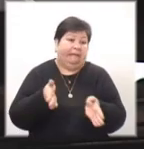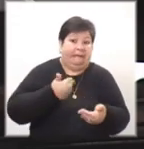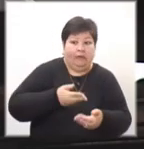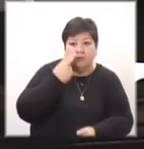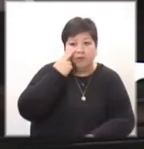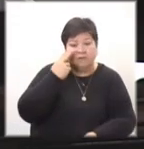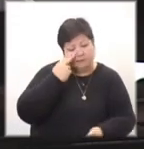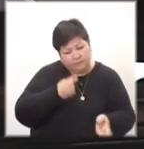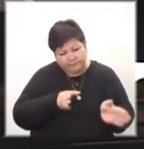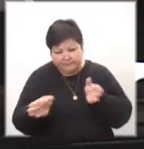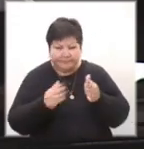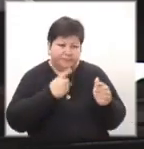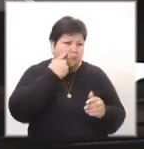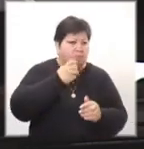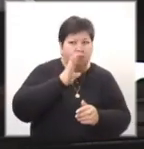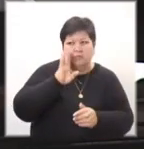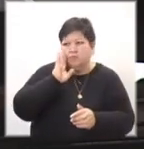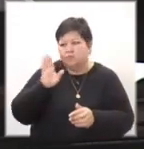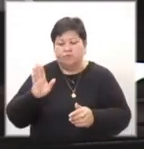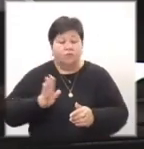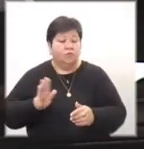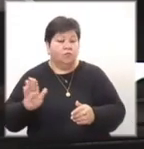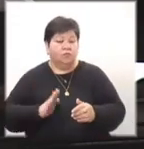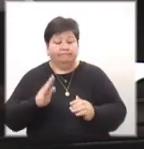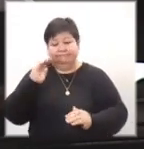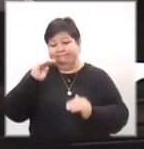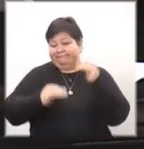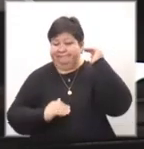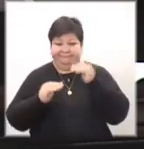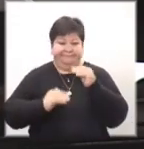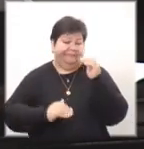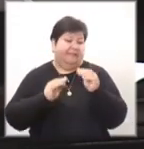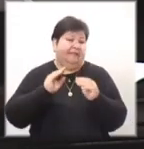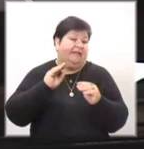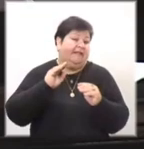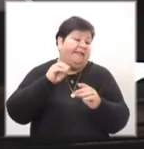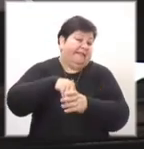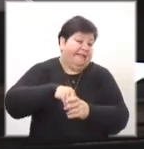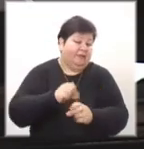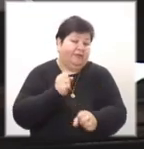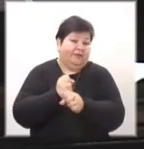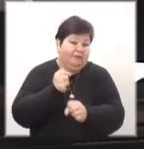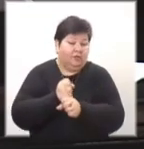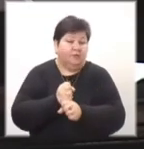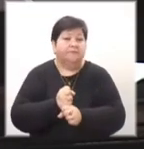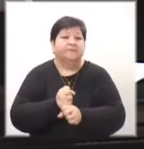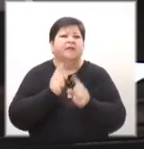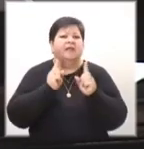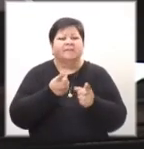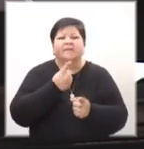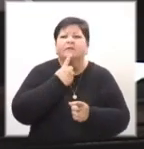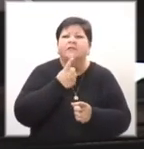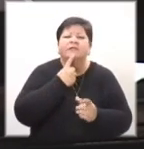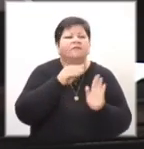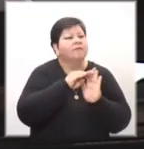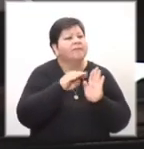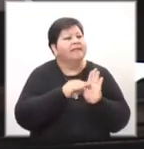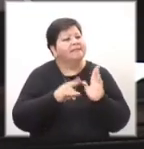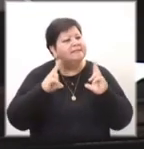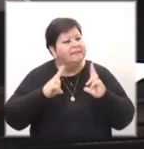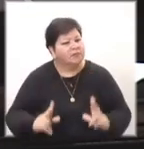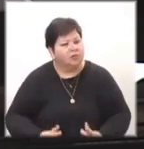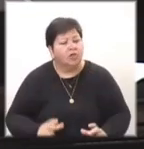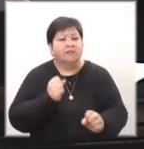en el mercado laboral, los desafíos del futuro de trabajo, las políticas de formalización y formación de